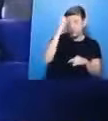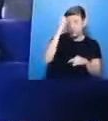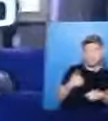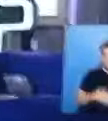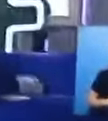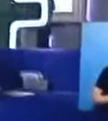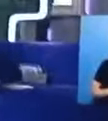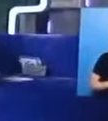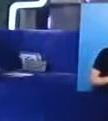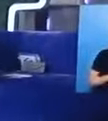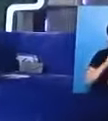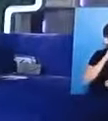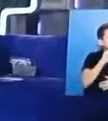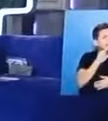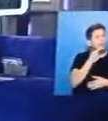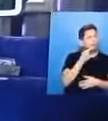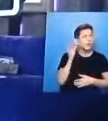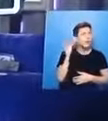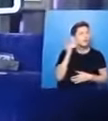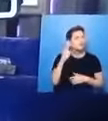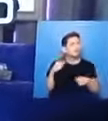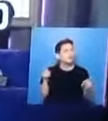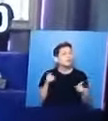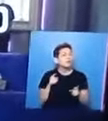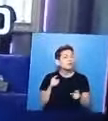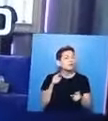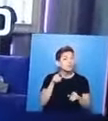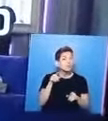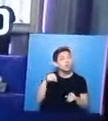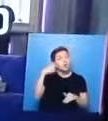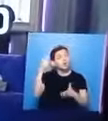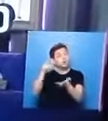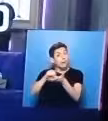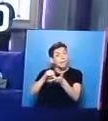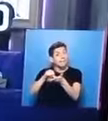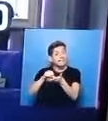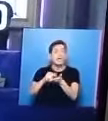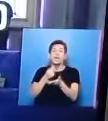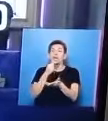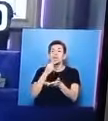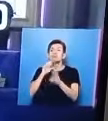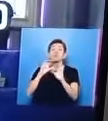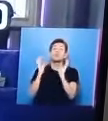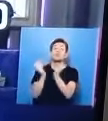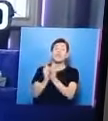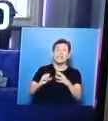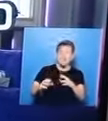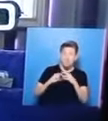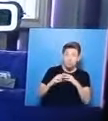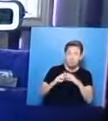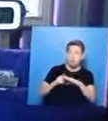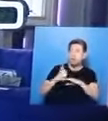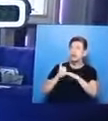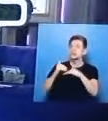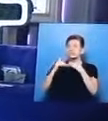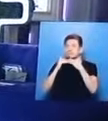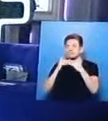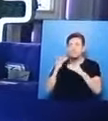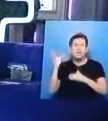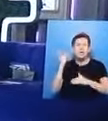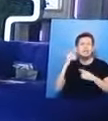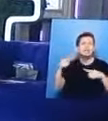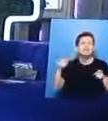Bueno, lo más lindo que hay es escuchar el himno, sobre todo cuando estás en el extranjero, cuando vas a ver, por ejemplo, un partido de fútbol o en un mundial, te ponen el himno y te explota